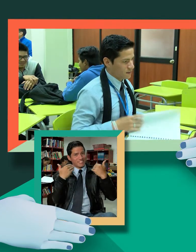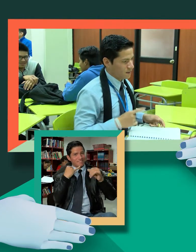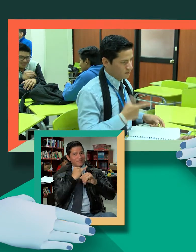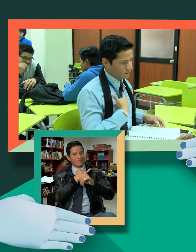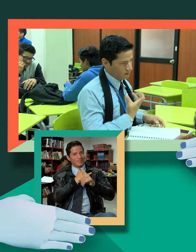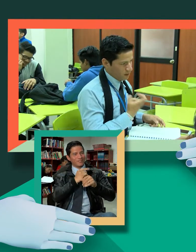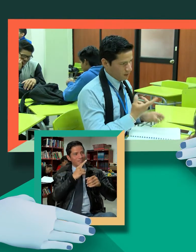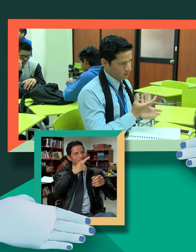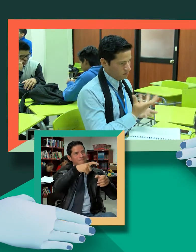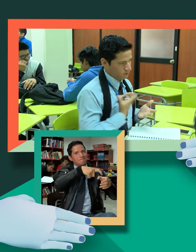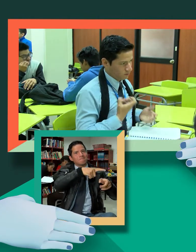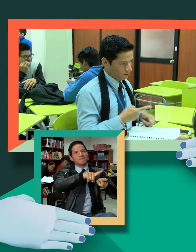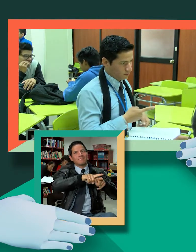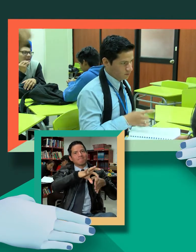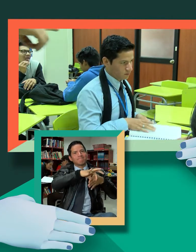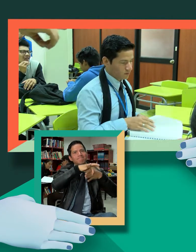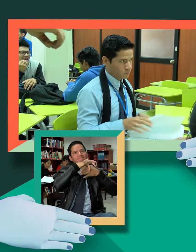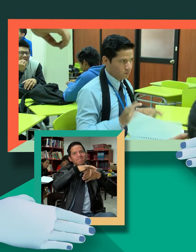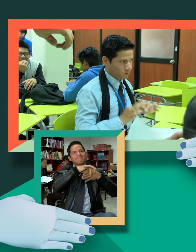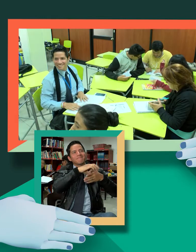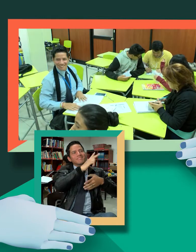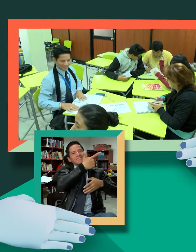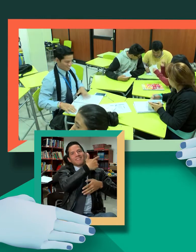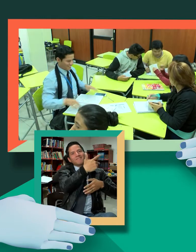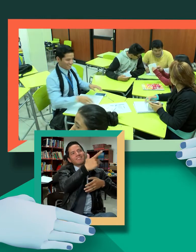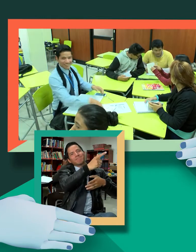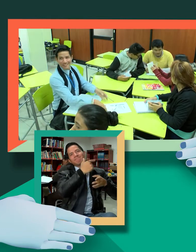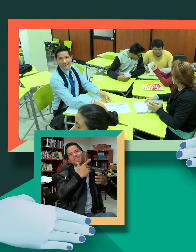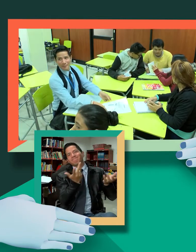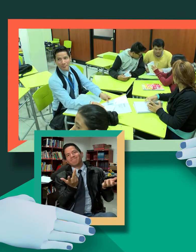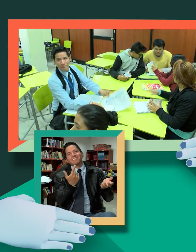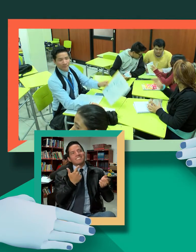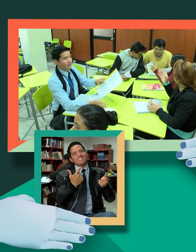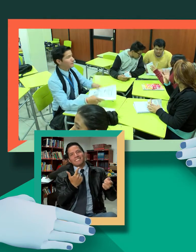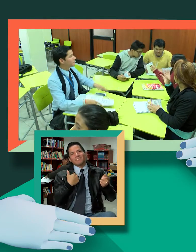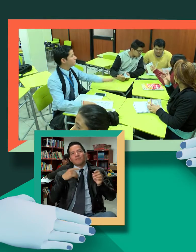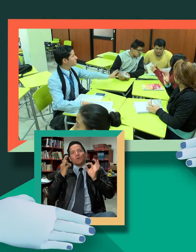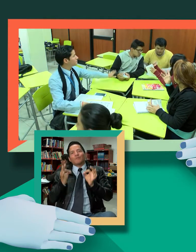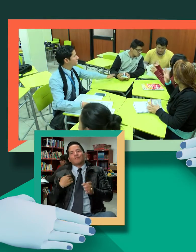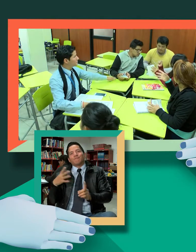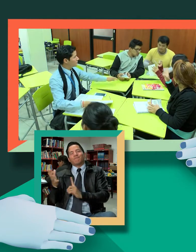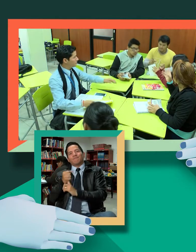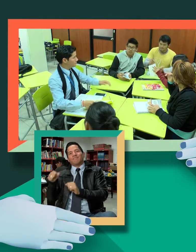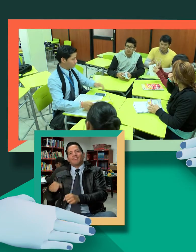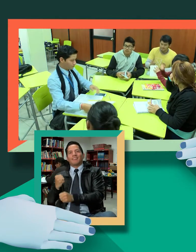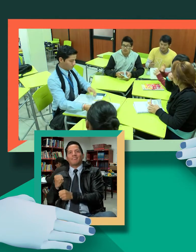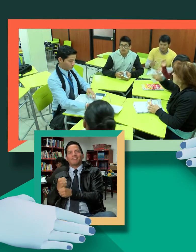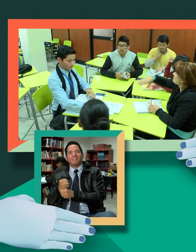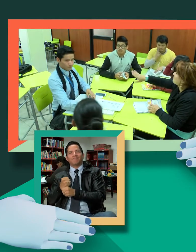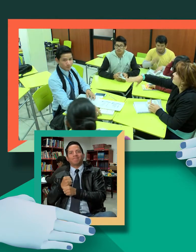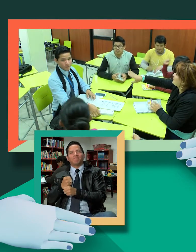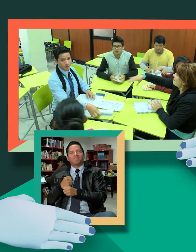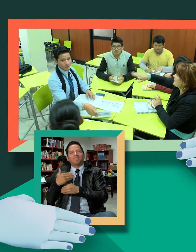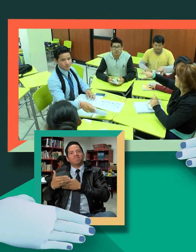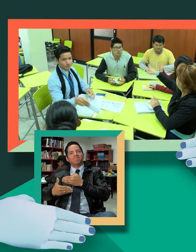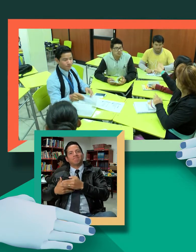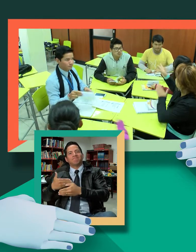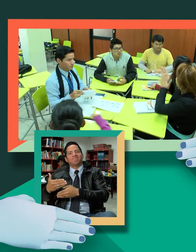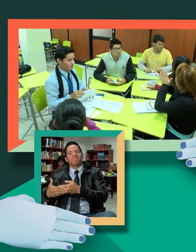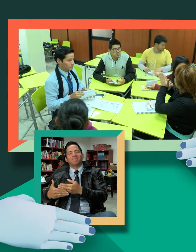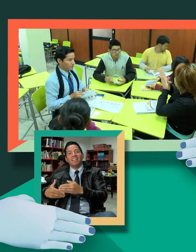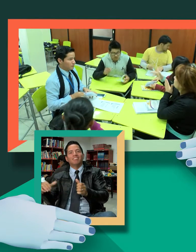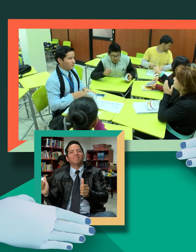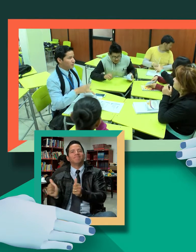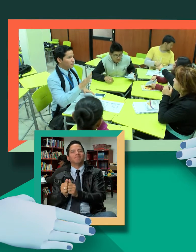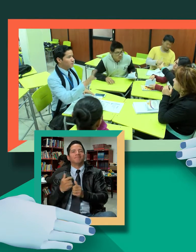Cuando vivía en Guayaquil, me encontraba en tercer nivel y aún tenía unas materias pendientes, así que tuve que rivalidar materias